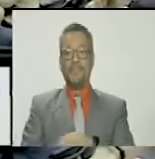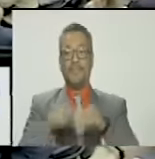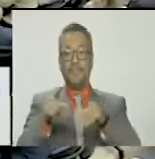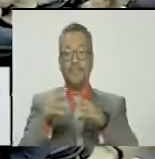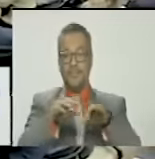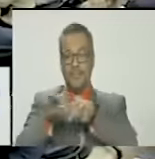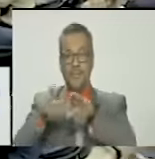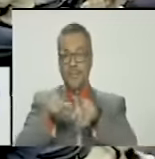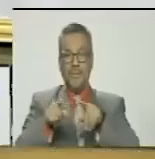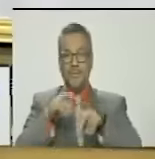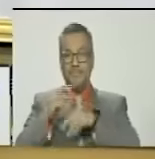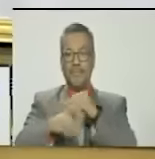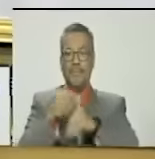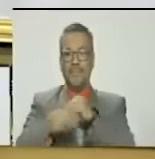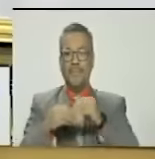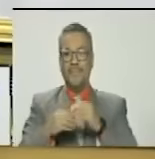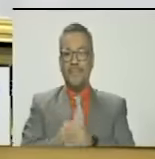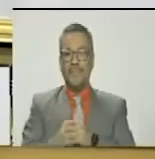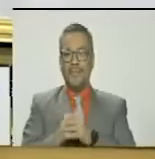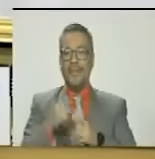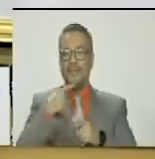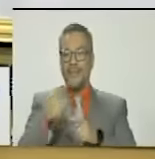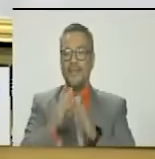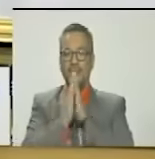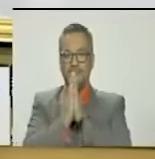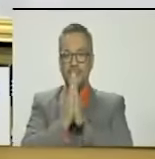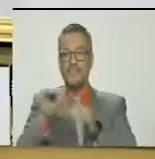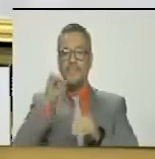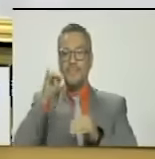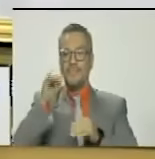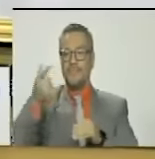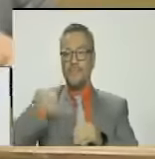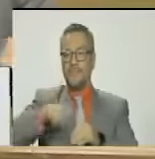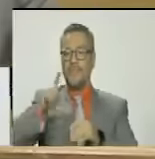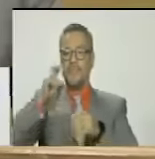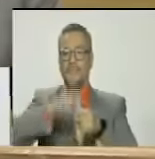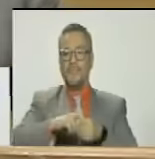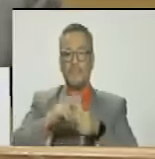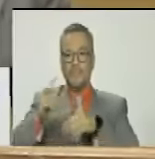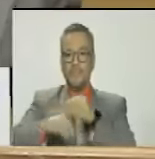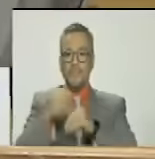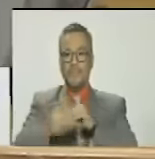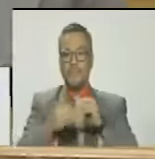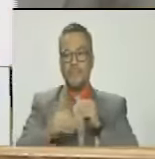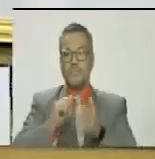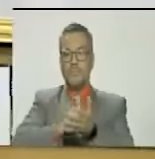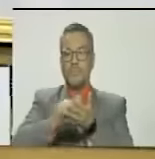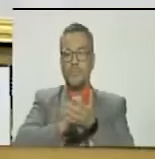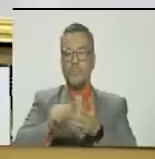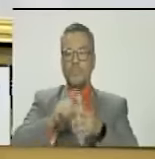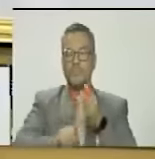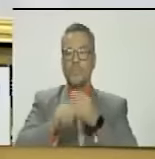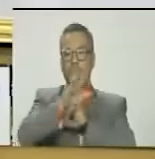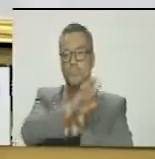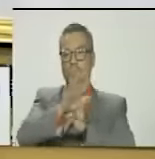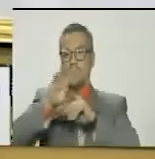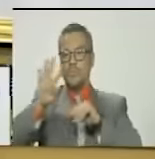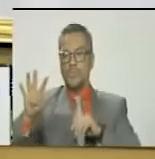Ciudadano secretario accidental, sírvase por favor informar si hay quórum, de conformidad con lo que está establecido en el artículo